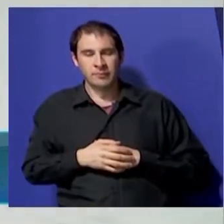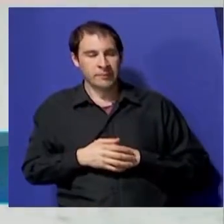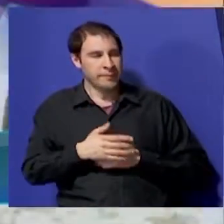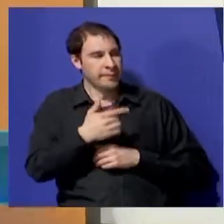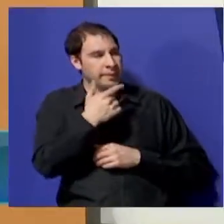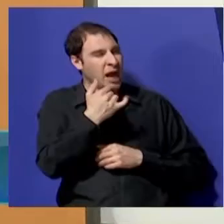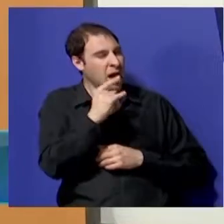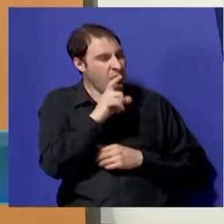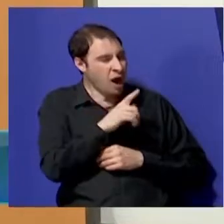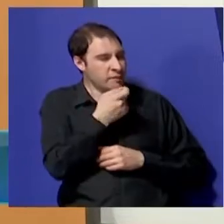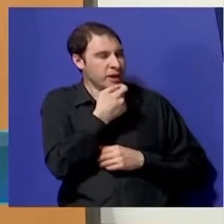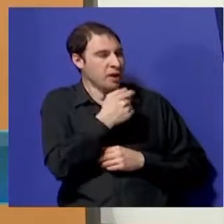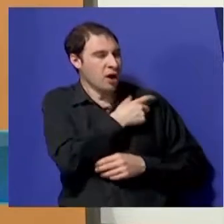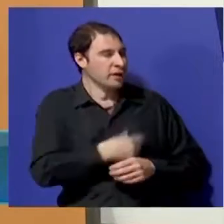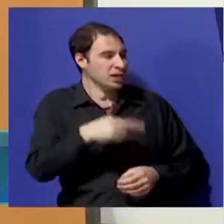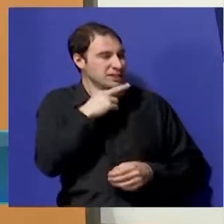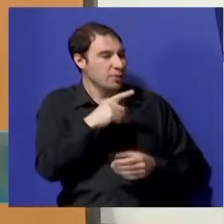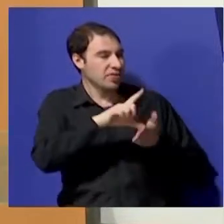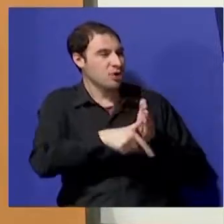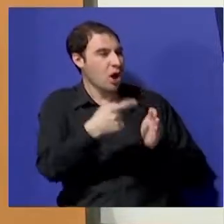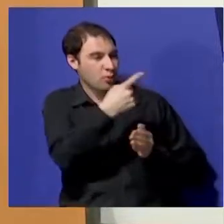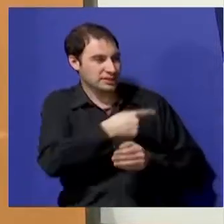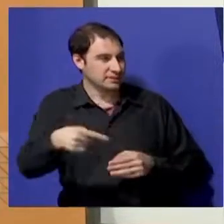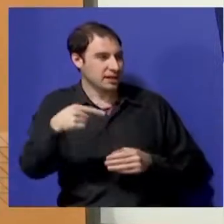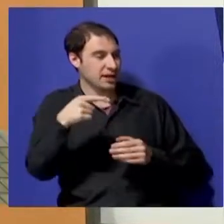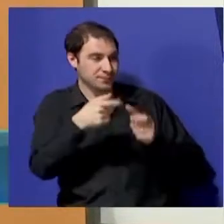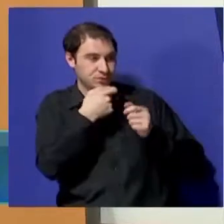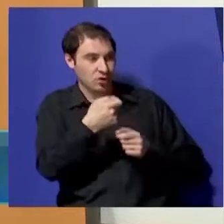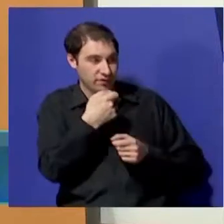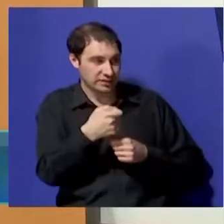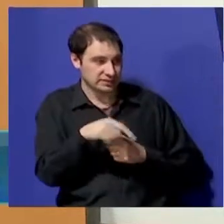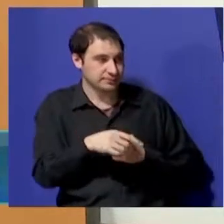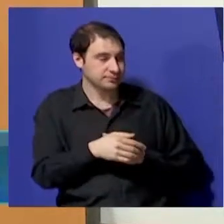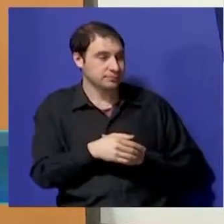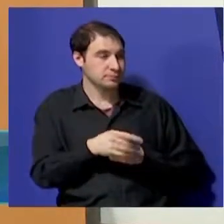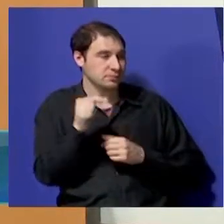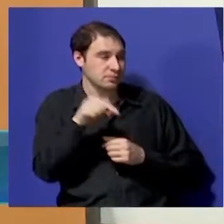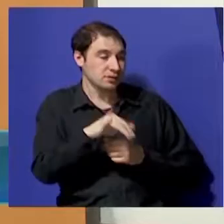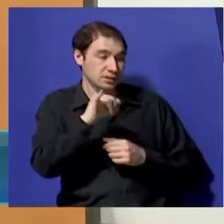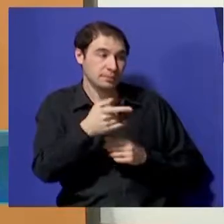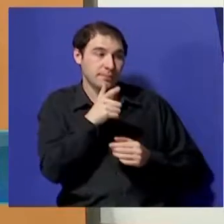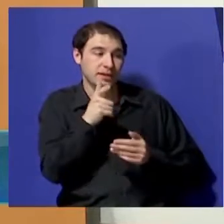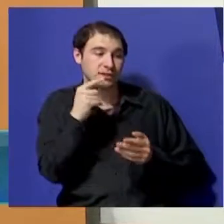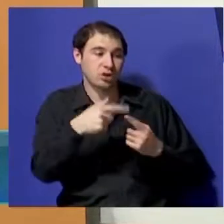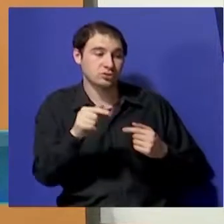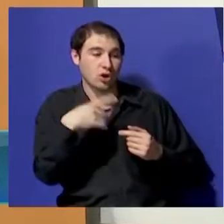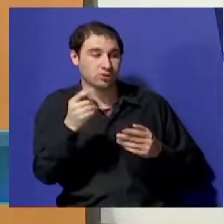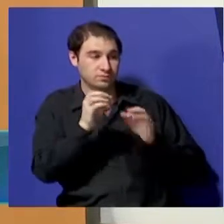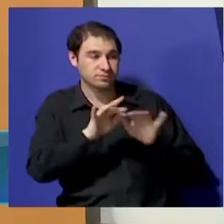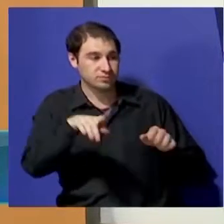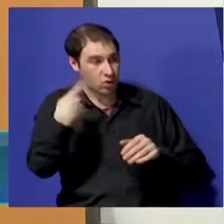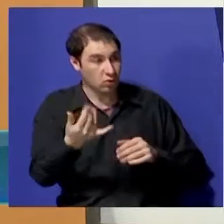Saúl, si el gobierno de San Juan demora una semana para hacer una conferencia de prensa, sin duda deben haber indicios de otros posibles